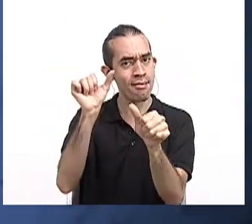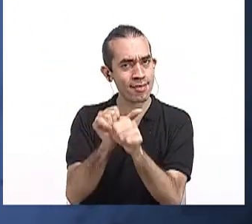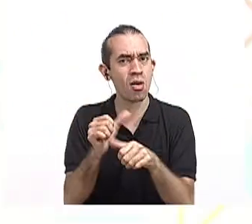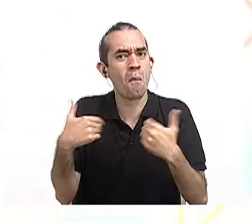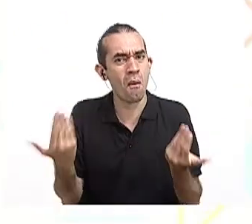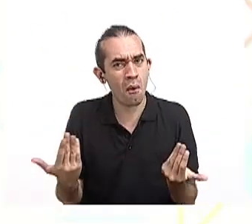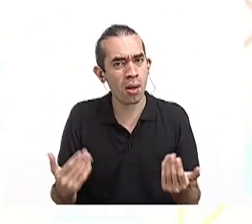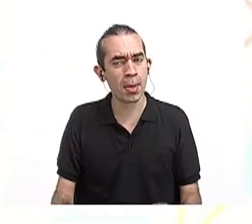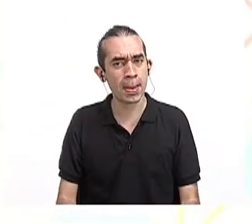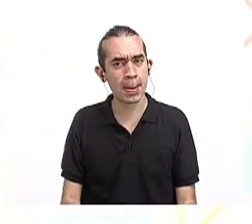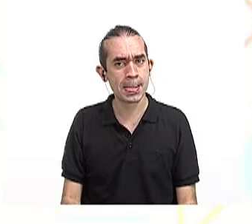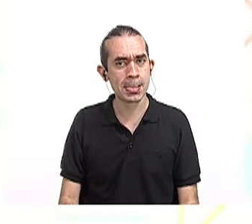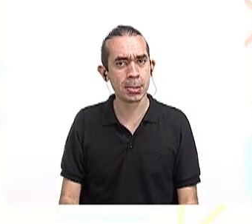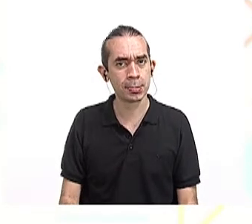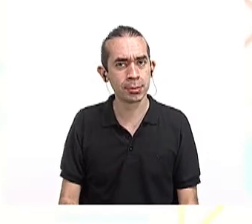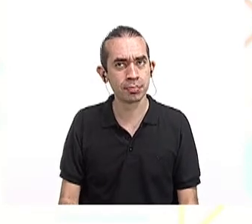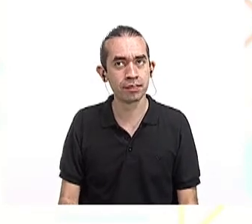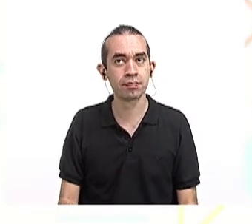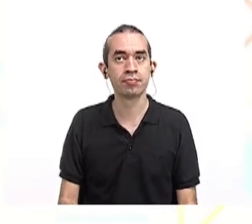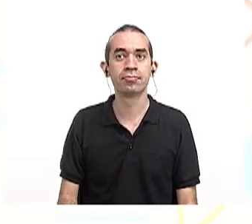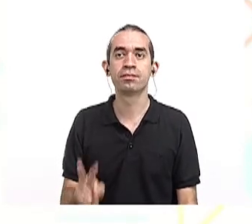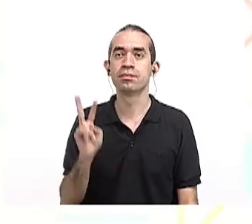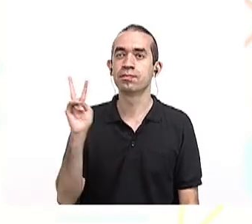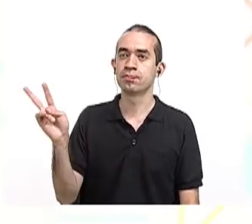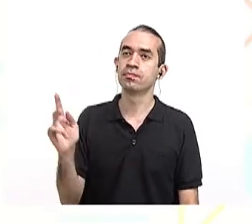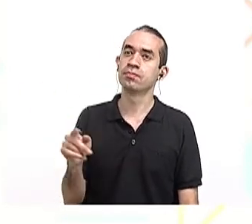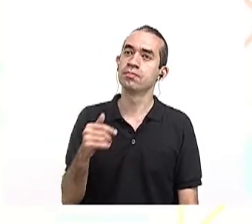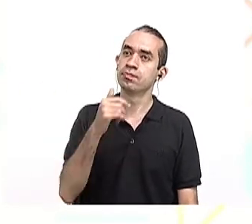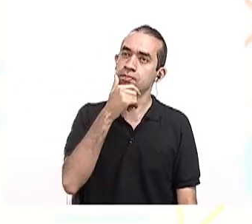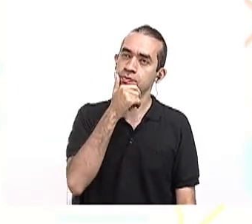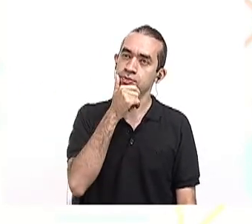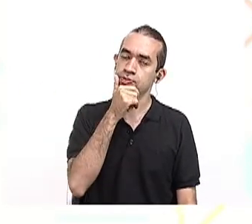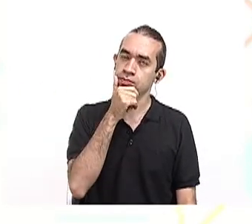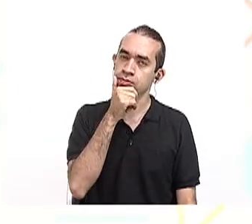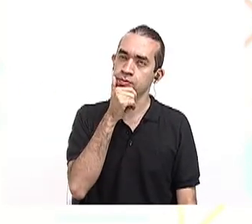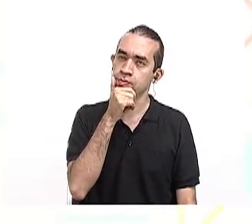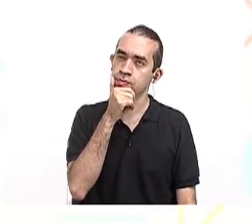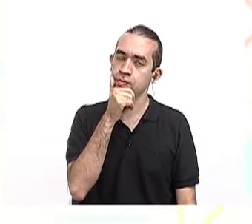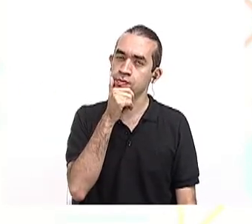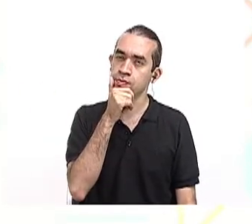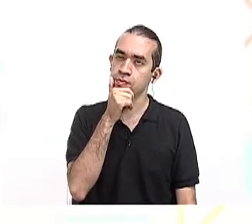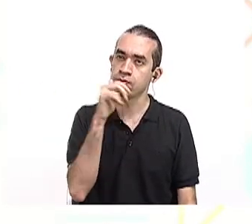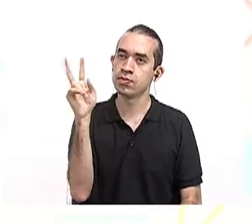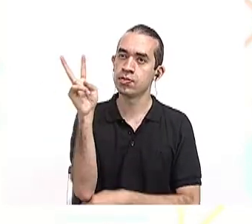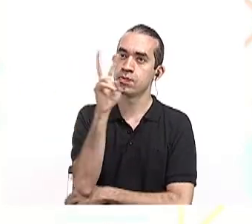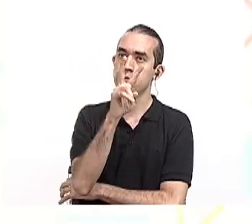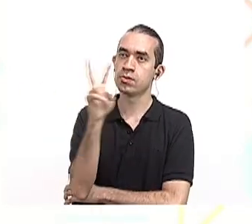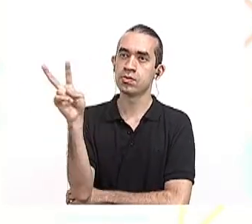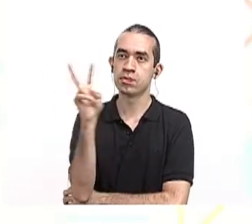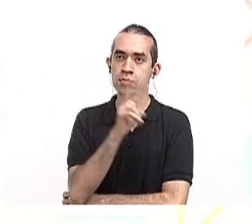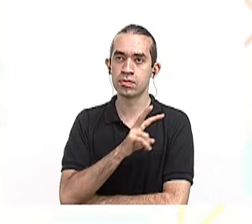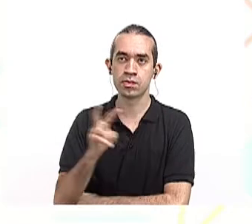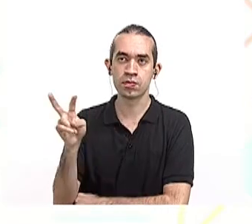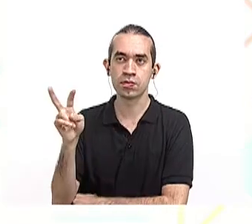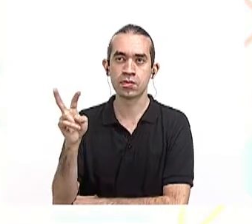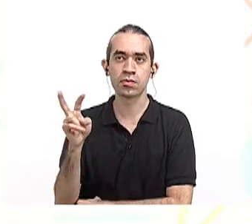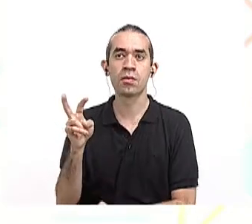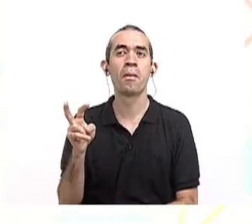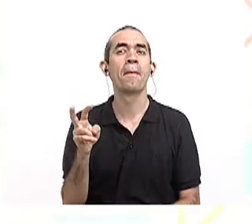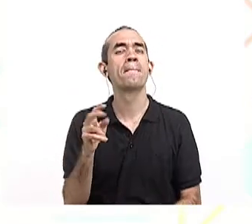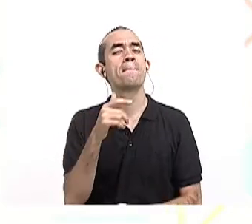algebraicas. Entonces, si observamos detenidamente la